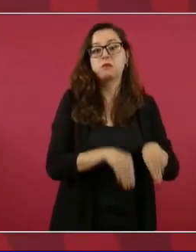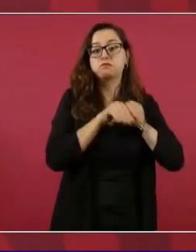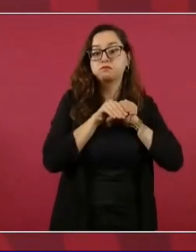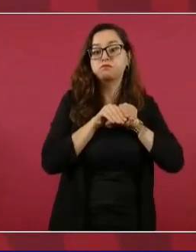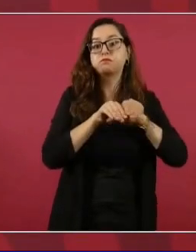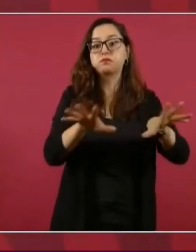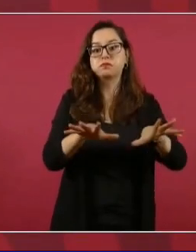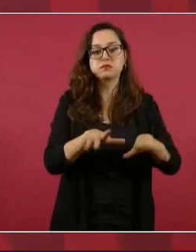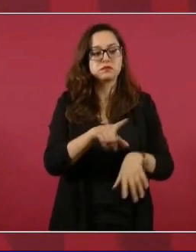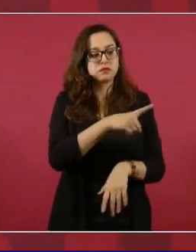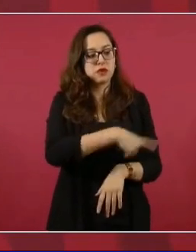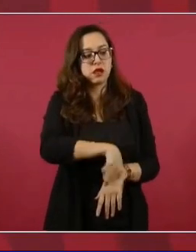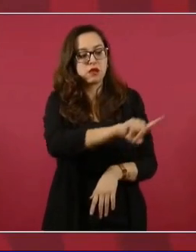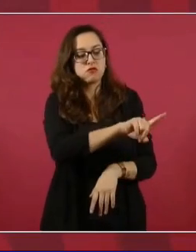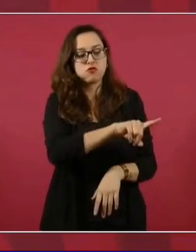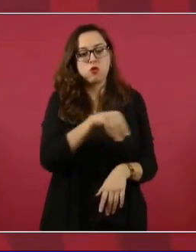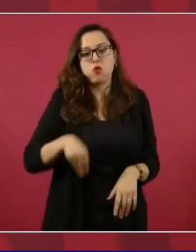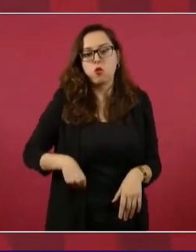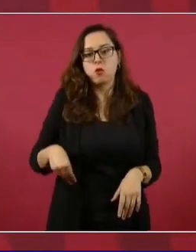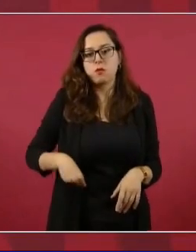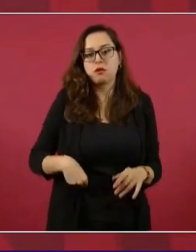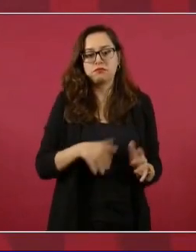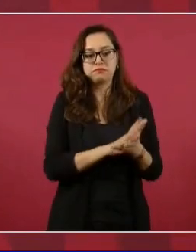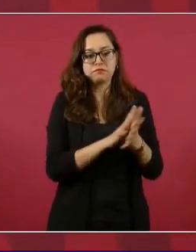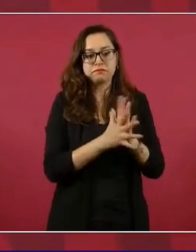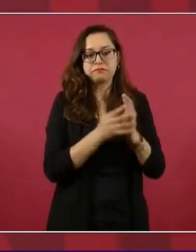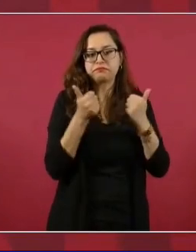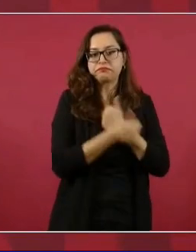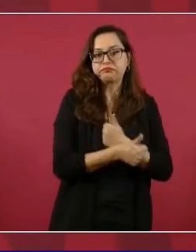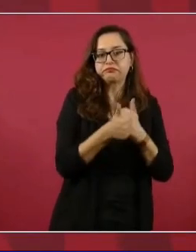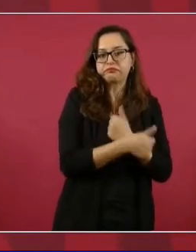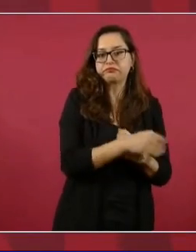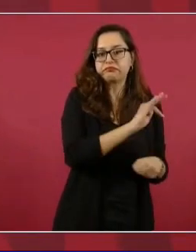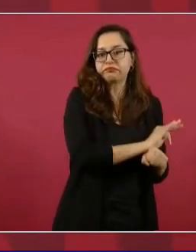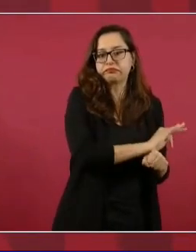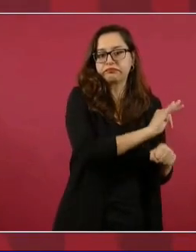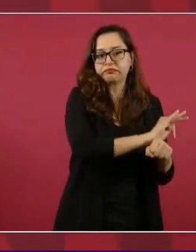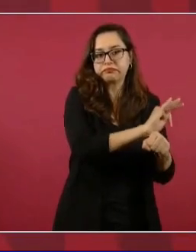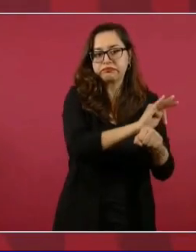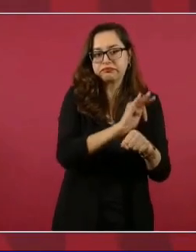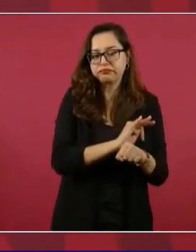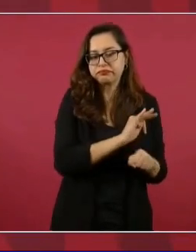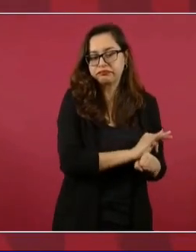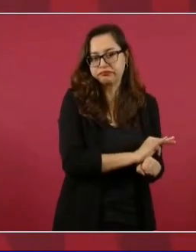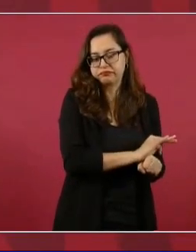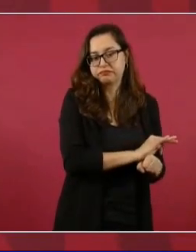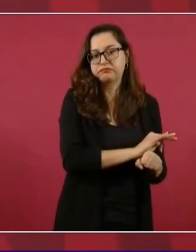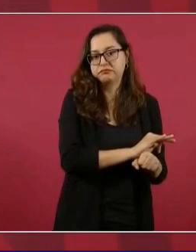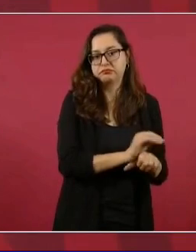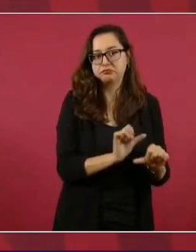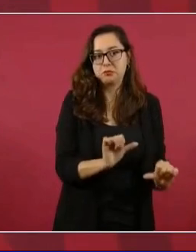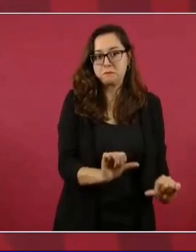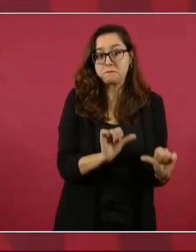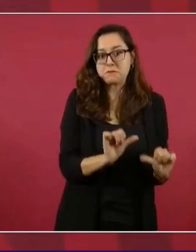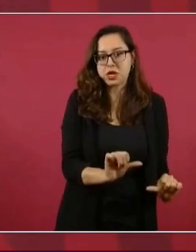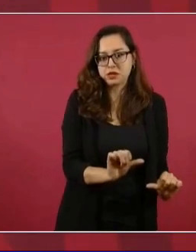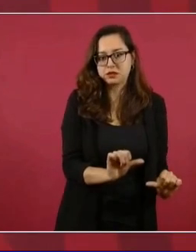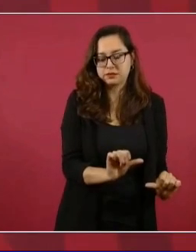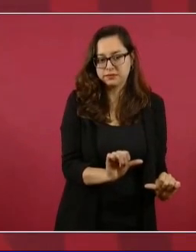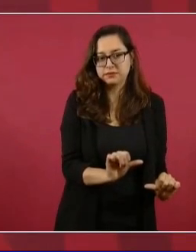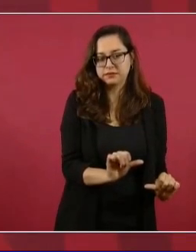para proteger a responsables de lo sucedido en Iguala.